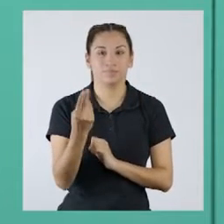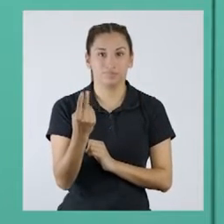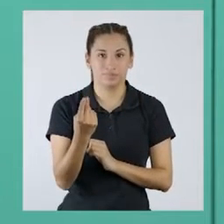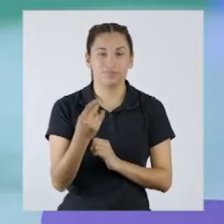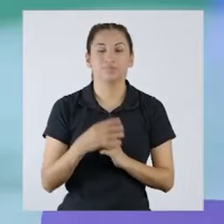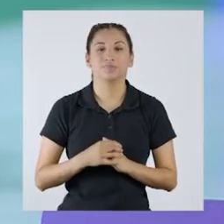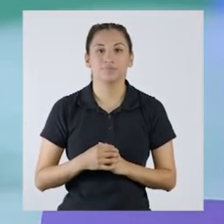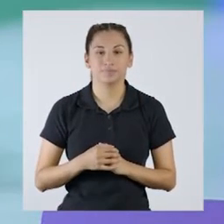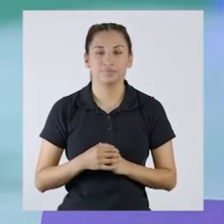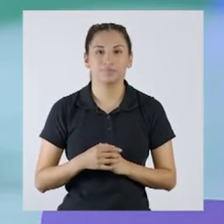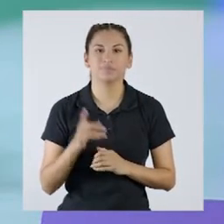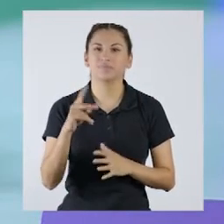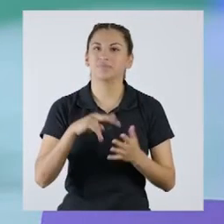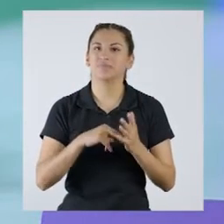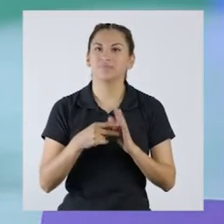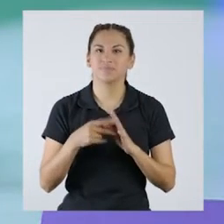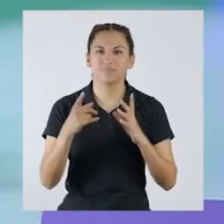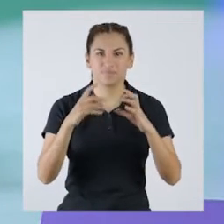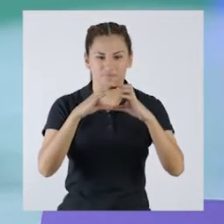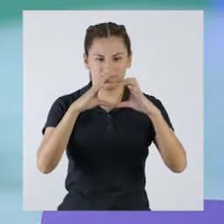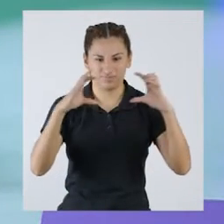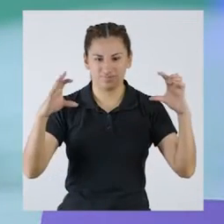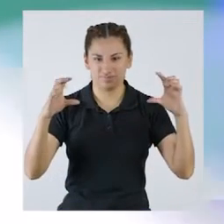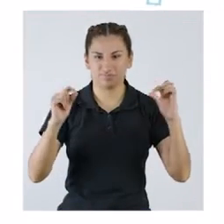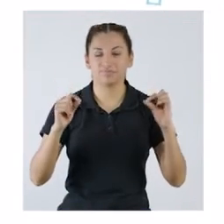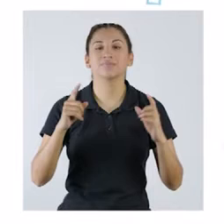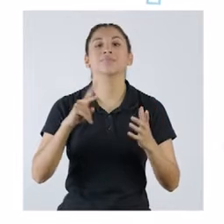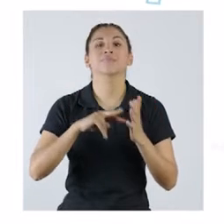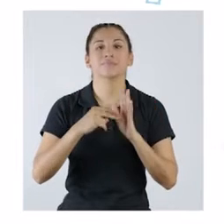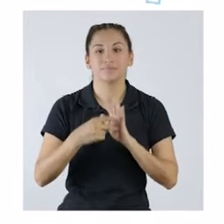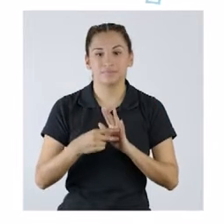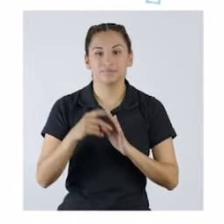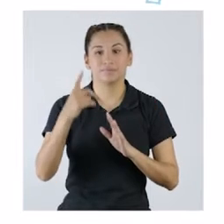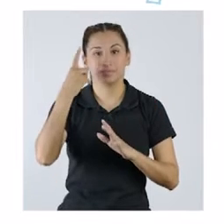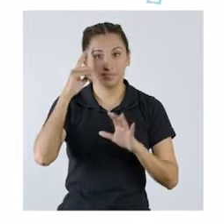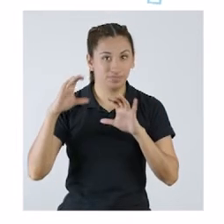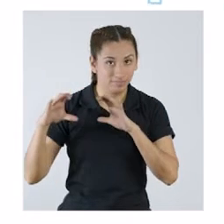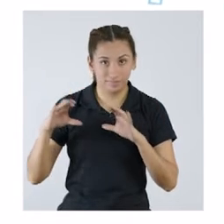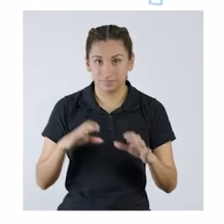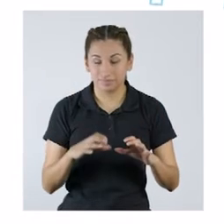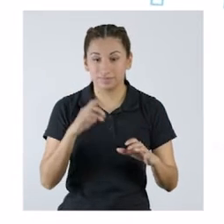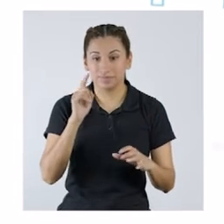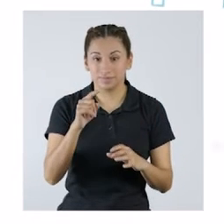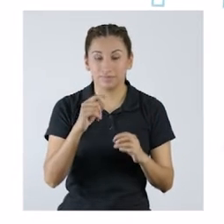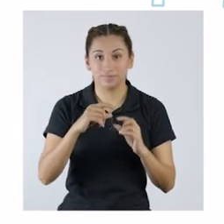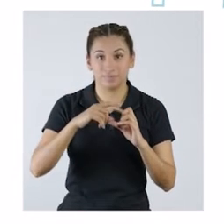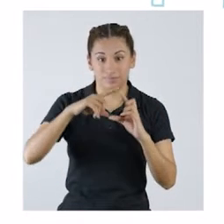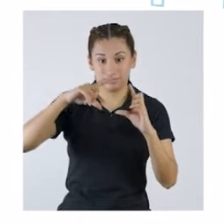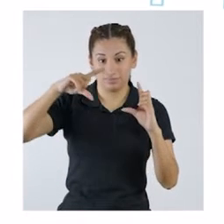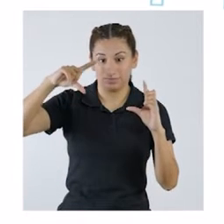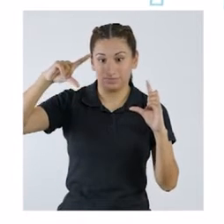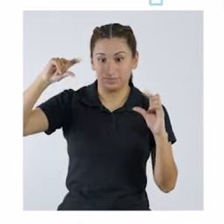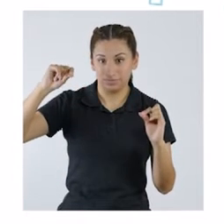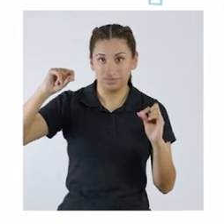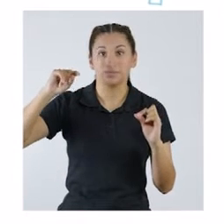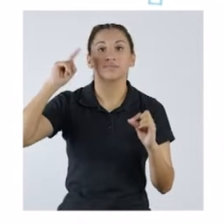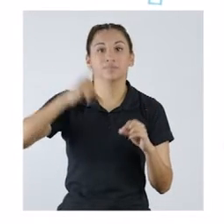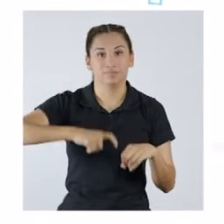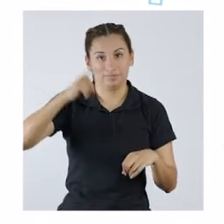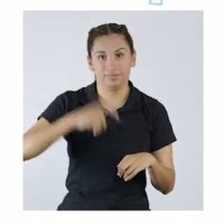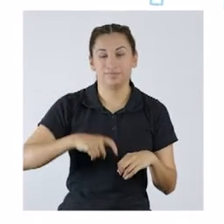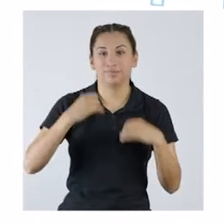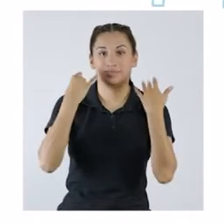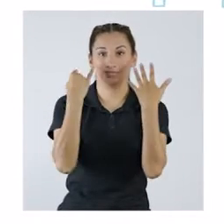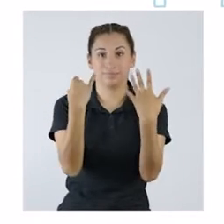6O2. ¿Qué significa esa fórmula? Significa que para realizar el proceso de la fotosíntesis